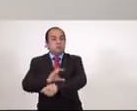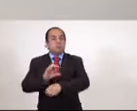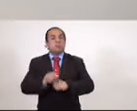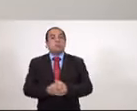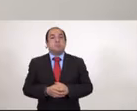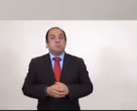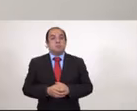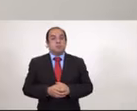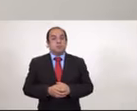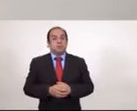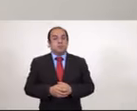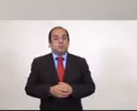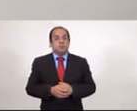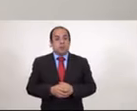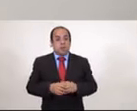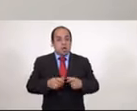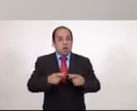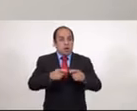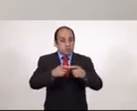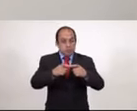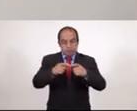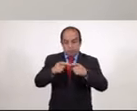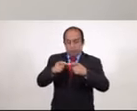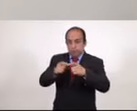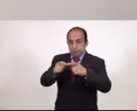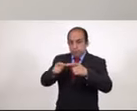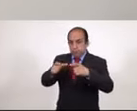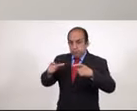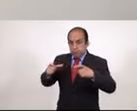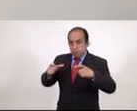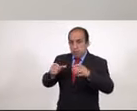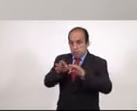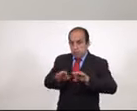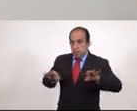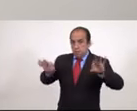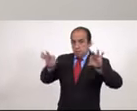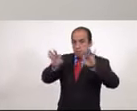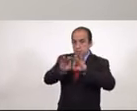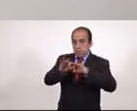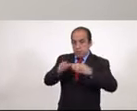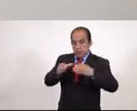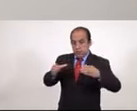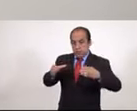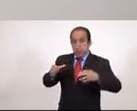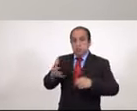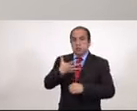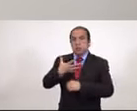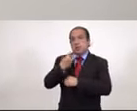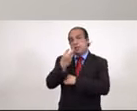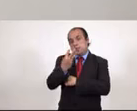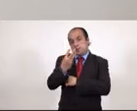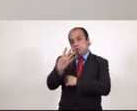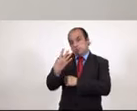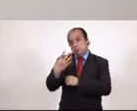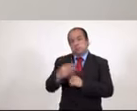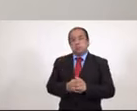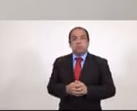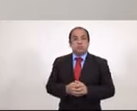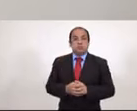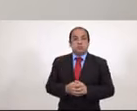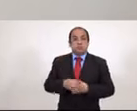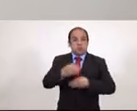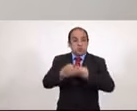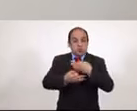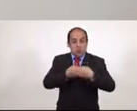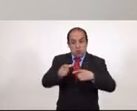Socavones de tamaño importante hemos atendido del orden de 3 o 4. Todos ellos